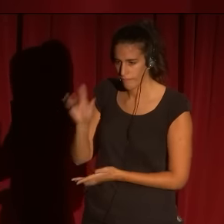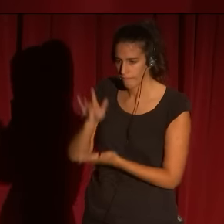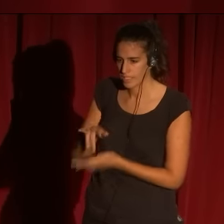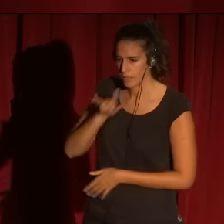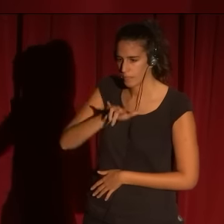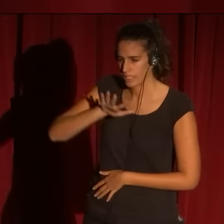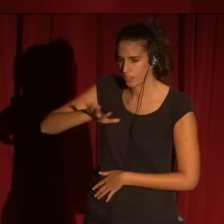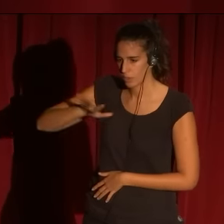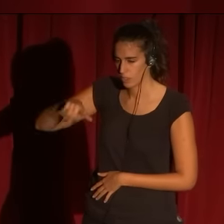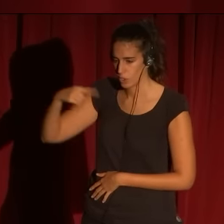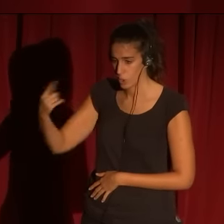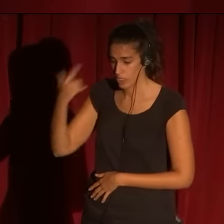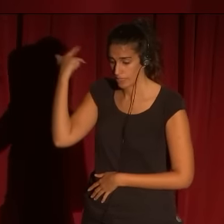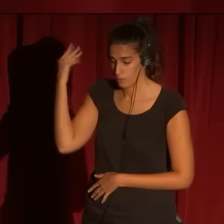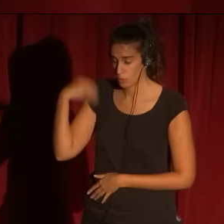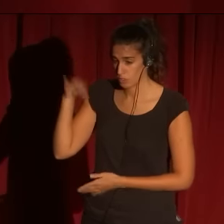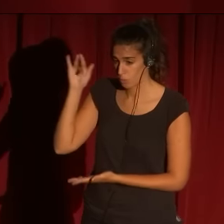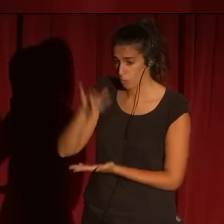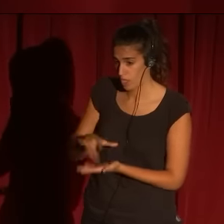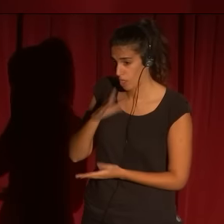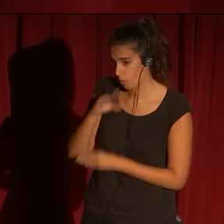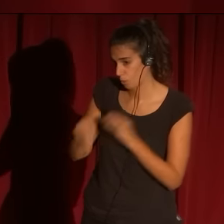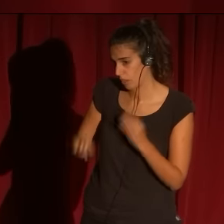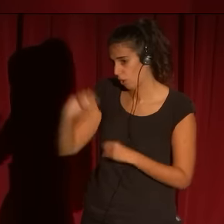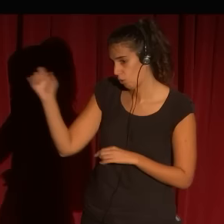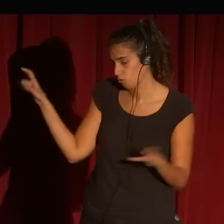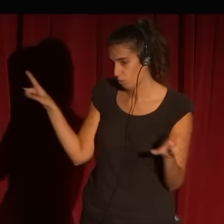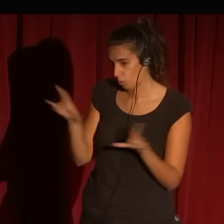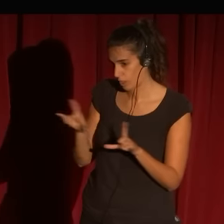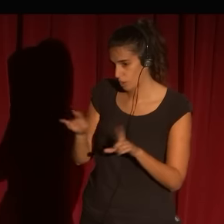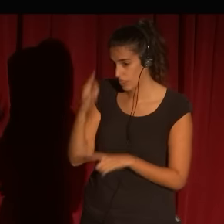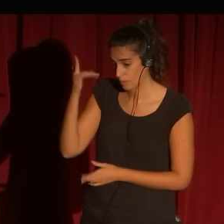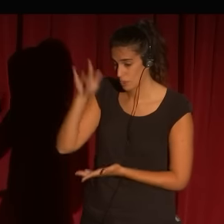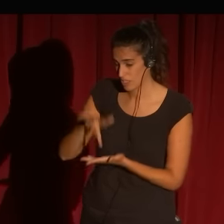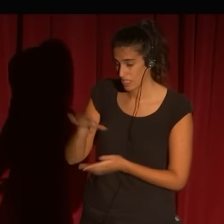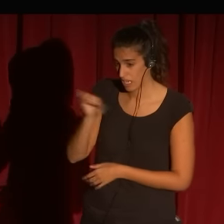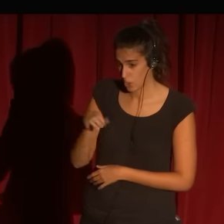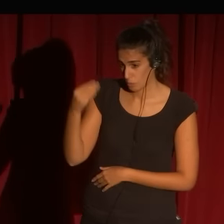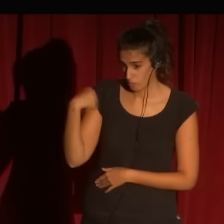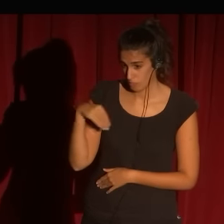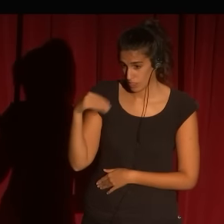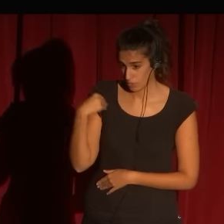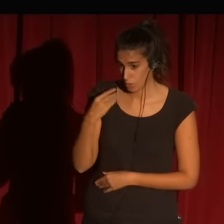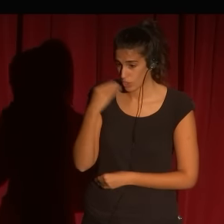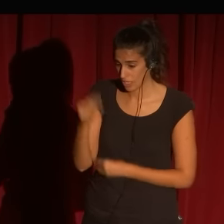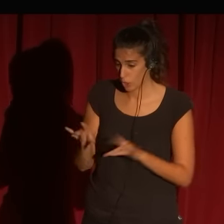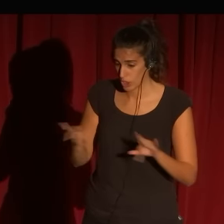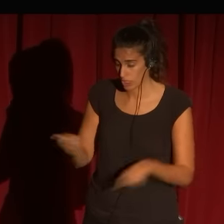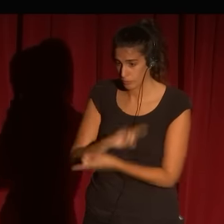1551 y sabemos que en ese mismo año por documentación ajena este cuadro se hizo una permuta de